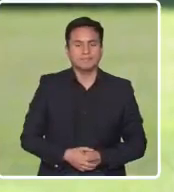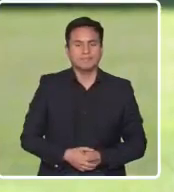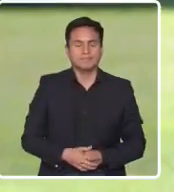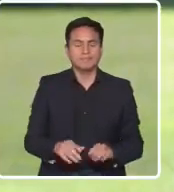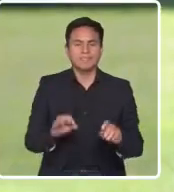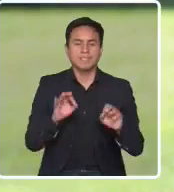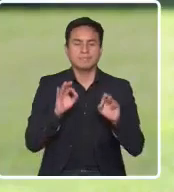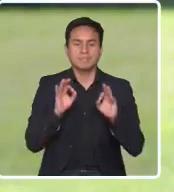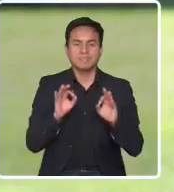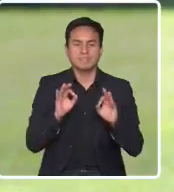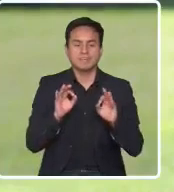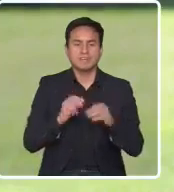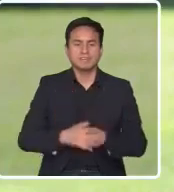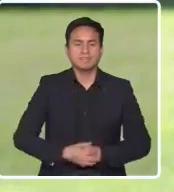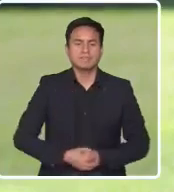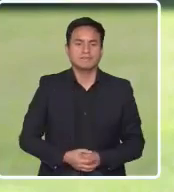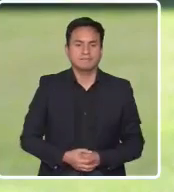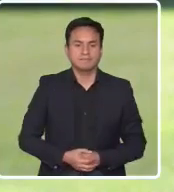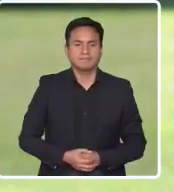En especial